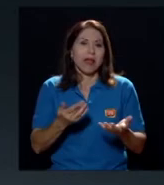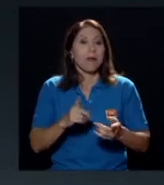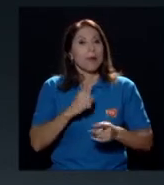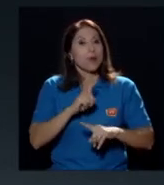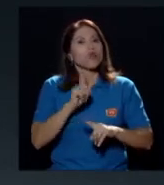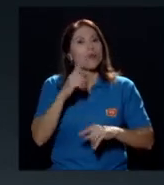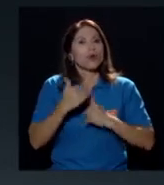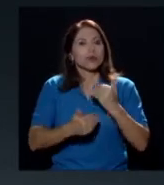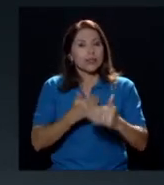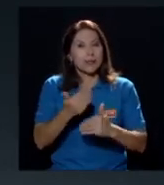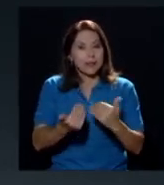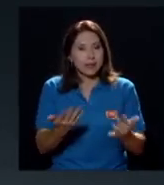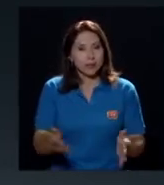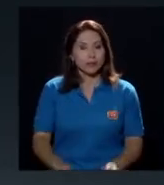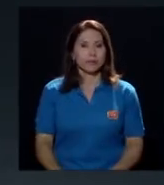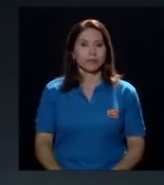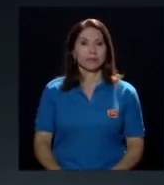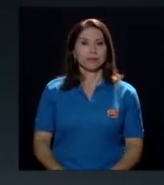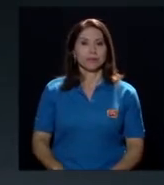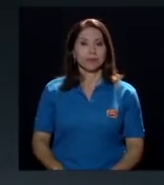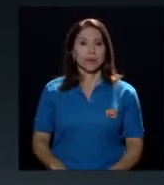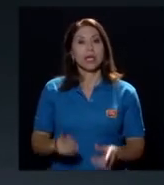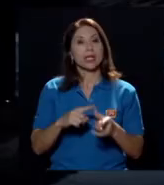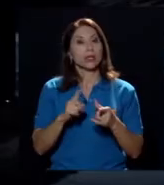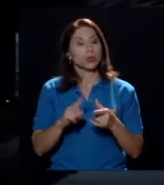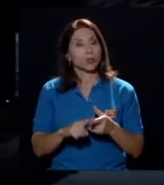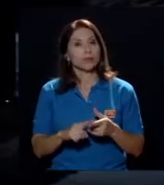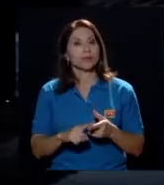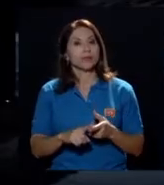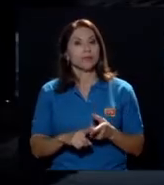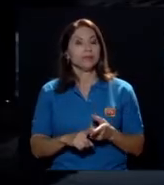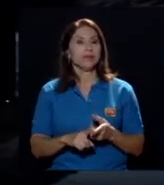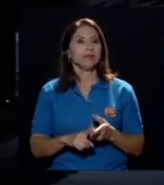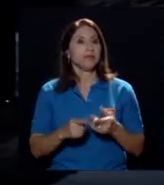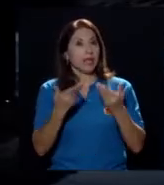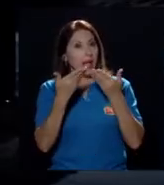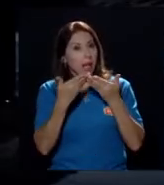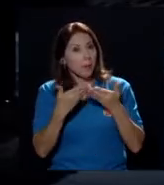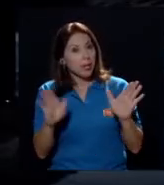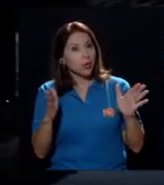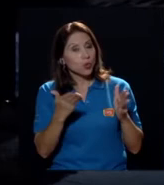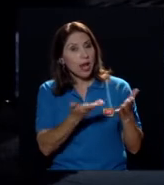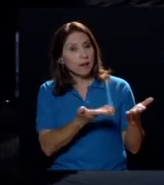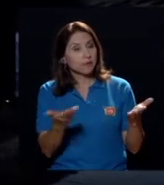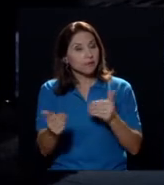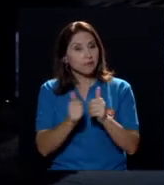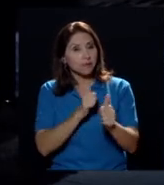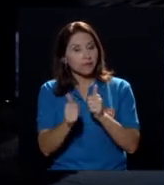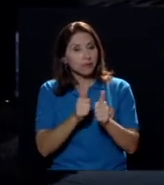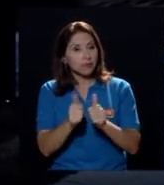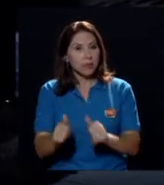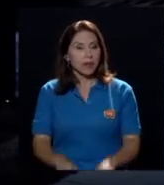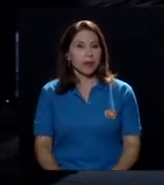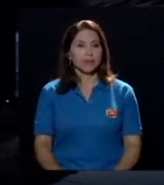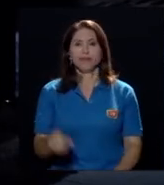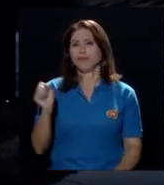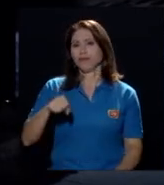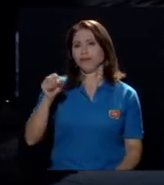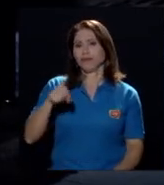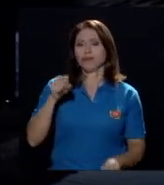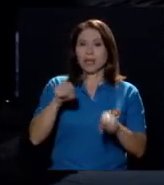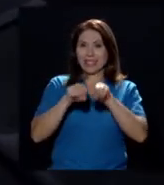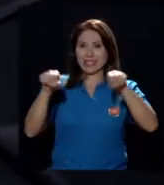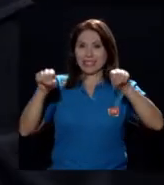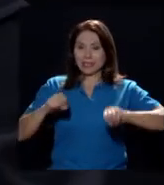procedimiento. La apertura, si se quiere referir, don Marco Vinicio, nos hace sí, claro, en telecomunicaciones,